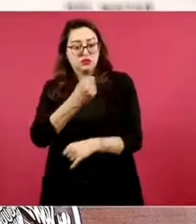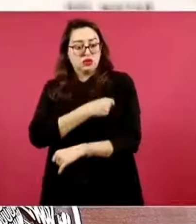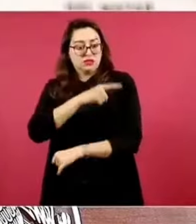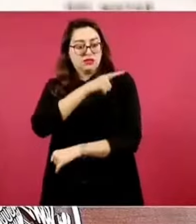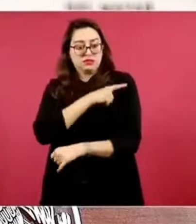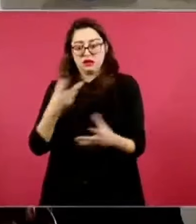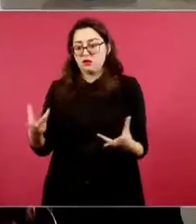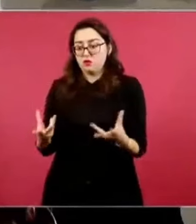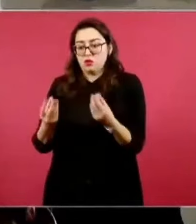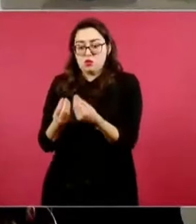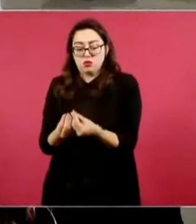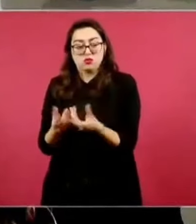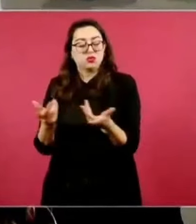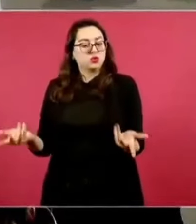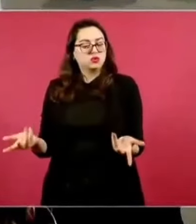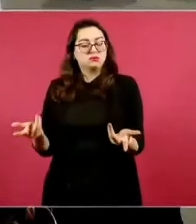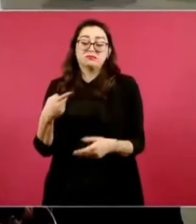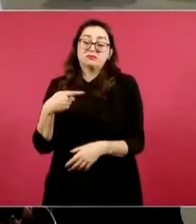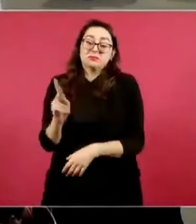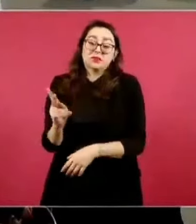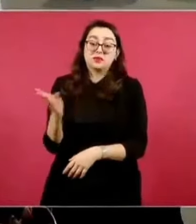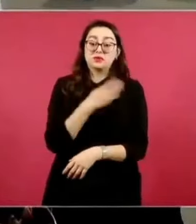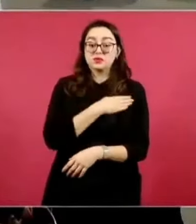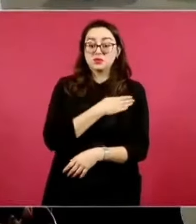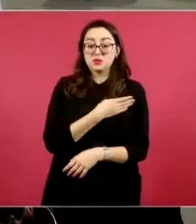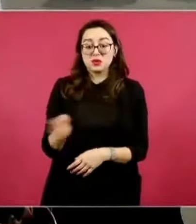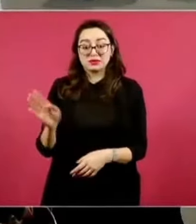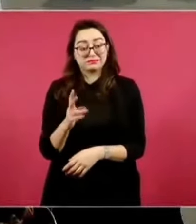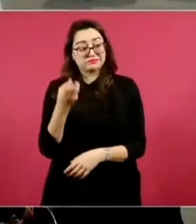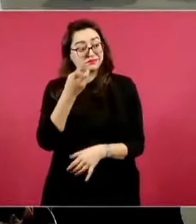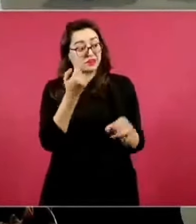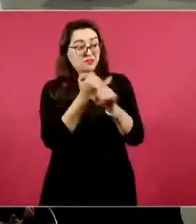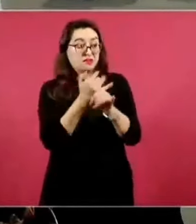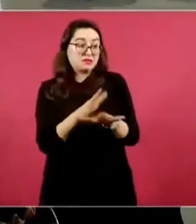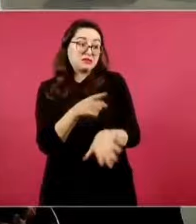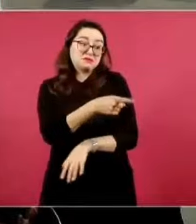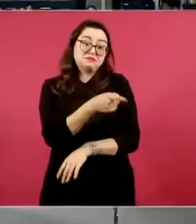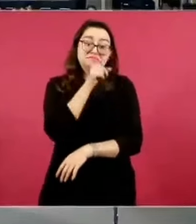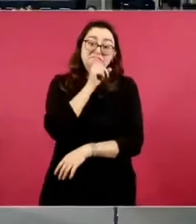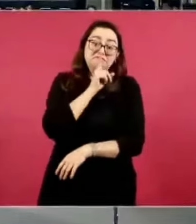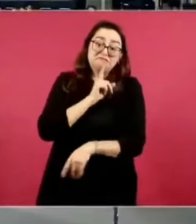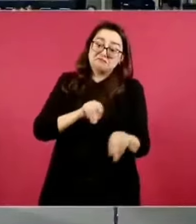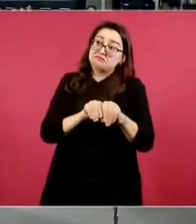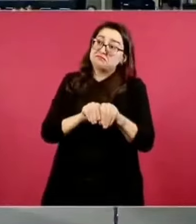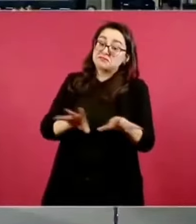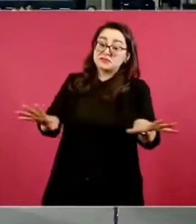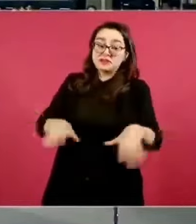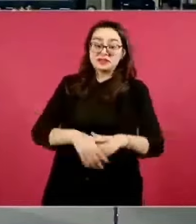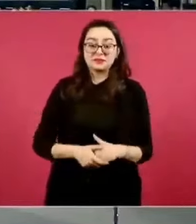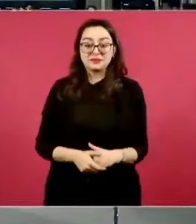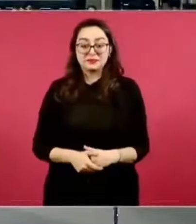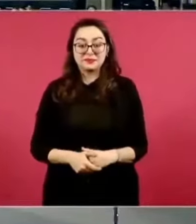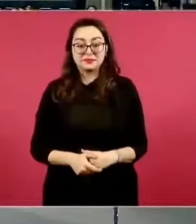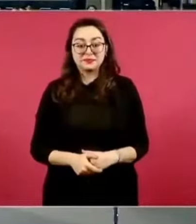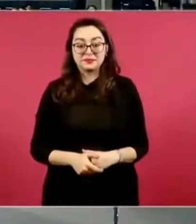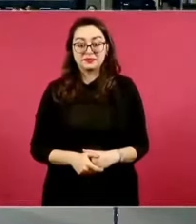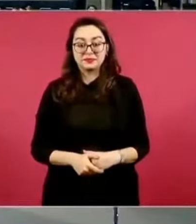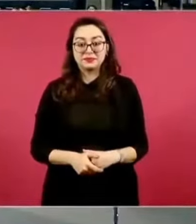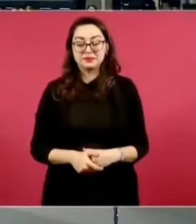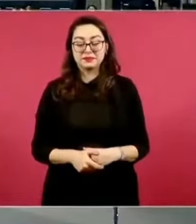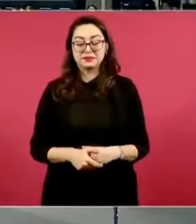contar este con esto pero bueno esa es la información que pone hoy el universal Bueno qué es lo que